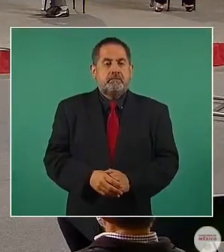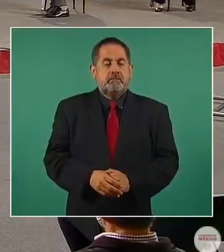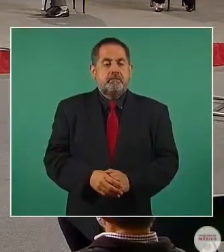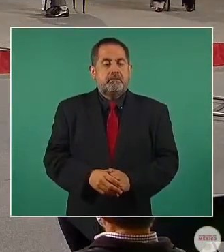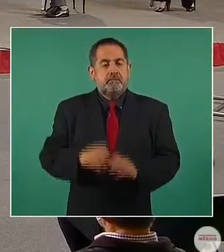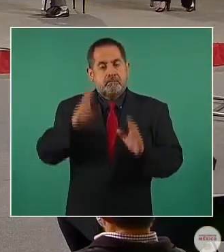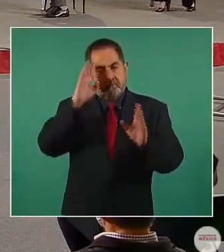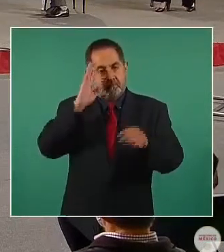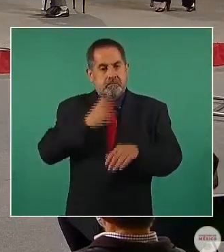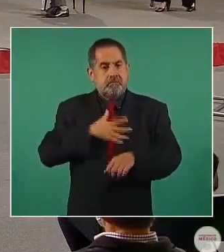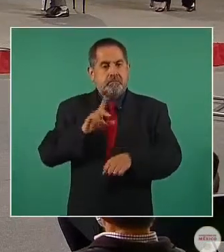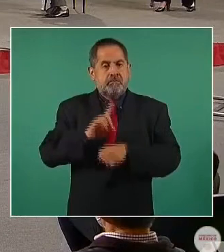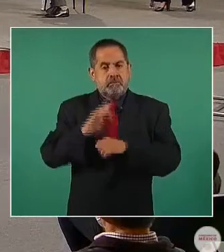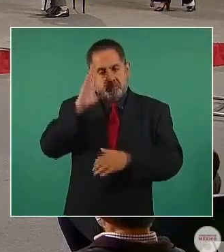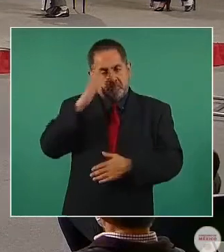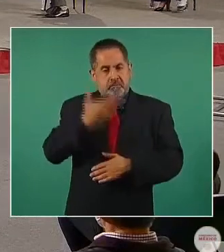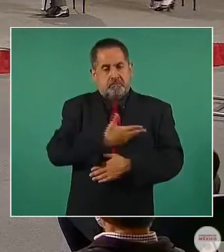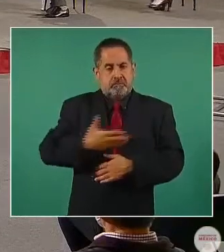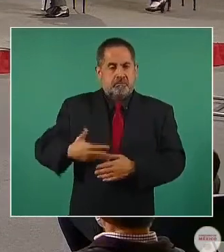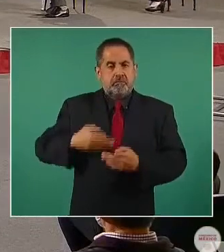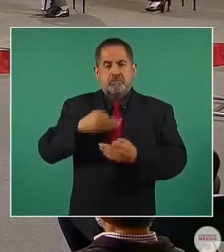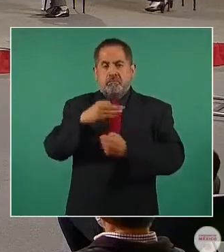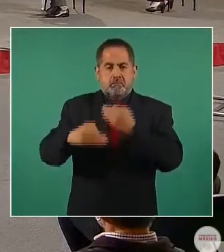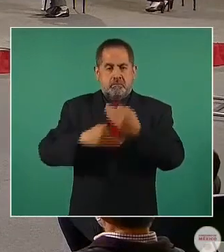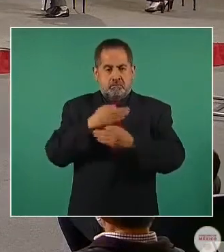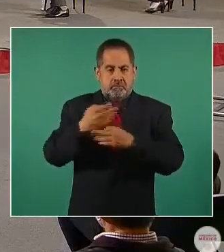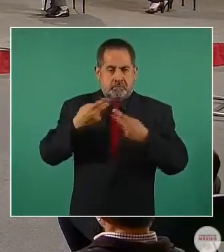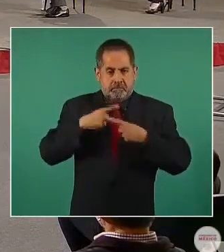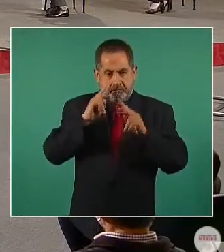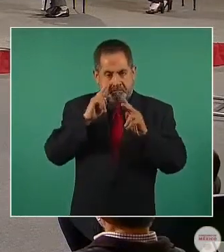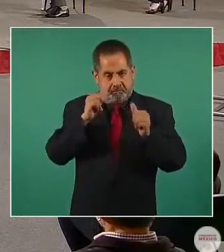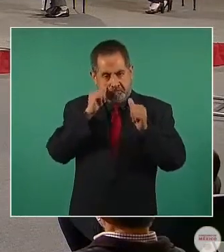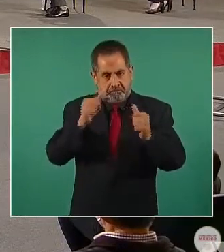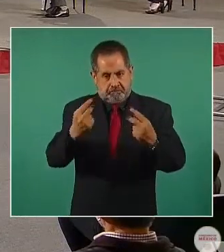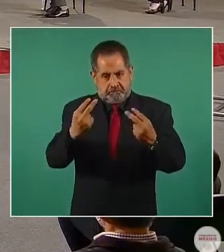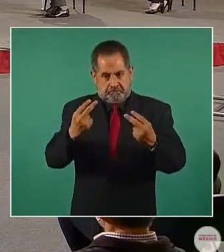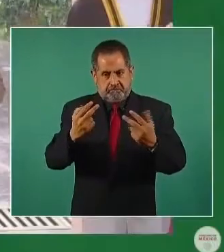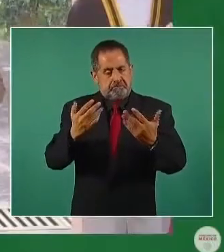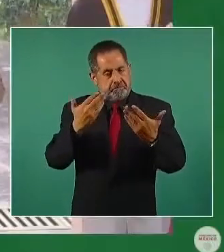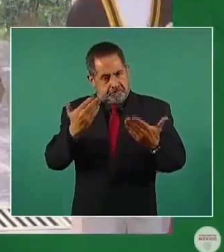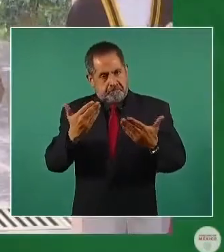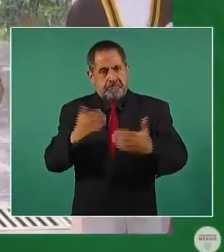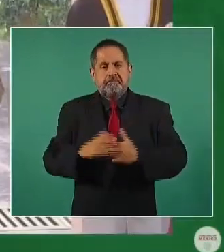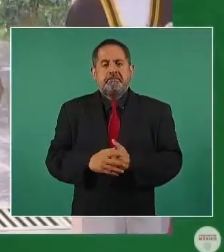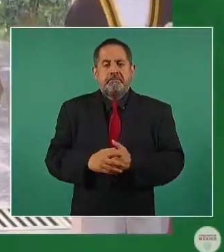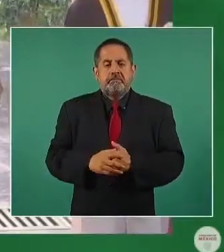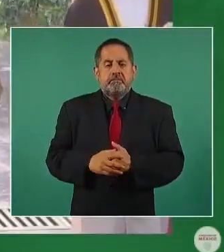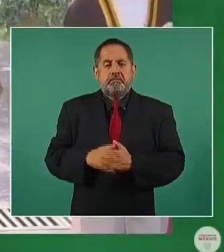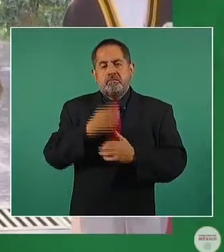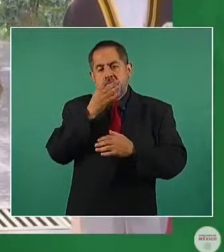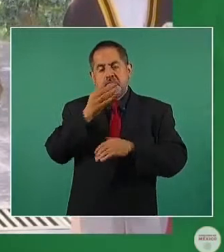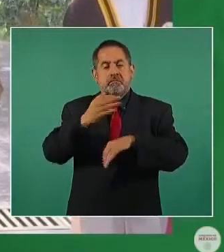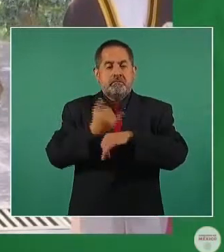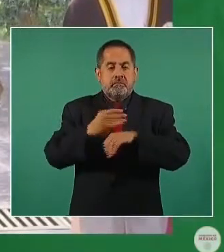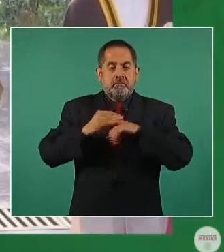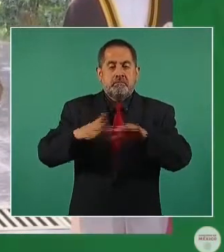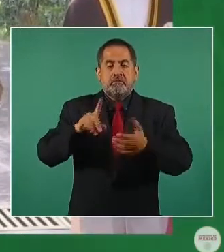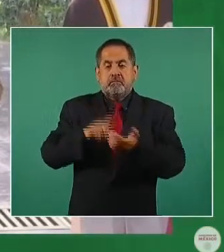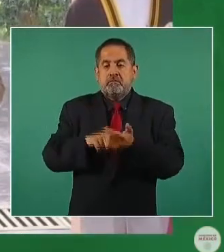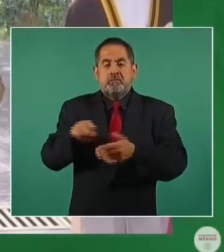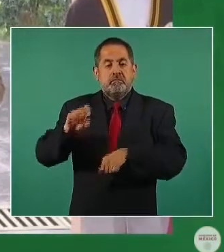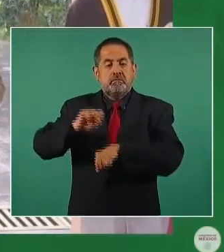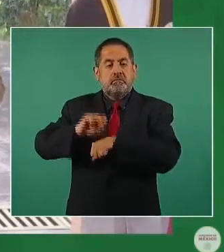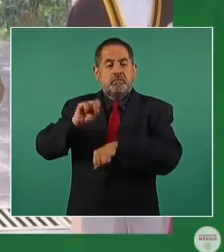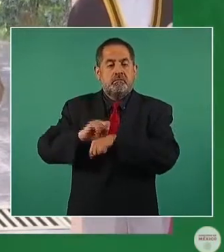buenos días, señor presidente, y a todos los que nos escuchan y nos ven a través de este medio. Pues yo voy a informarle que estoy aquí en la